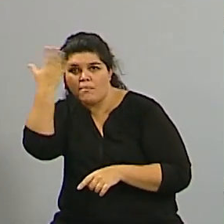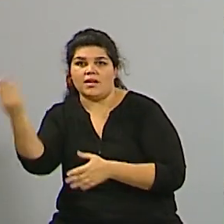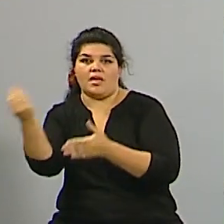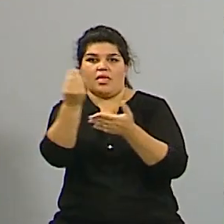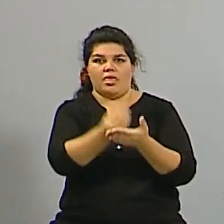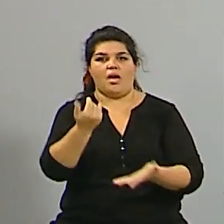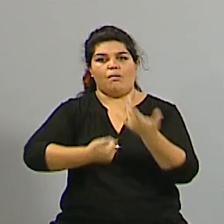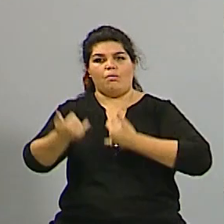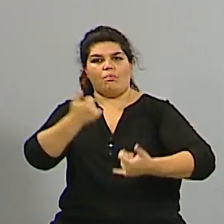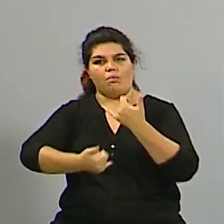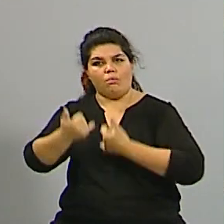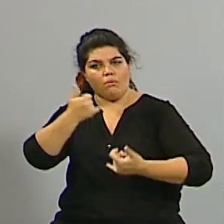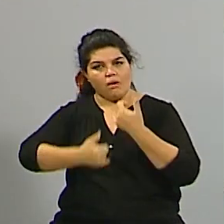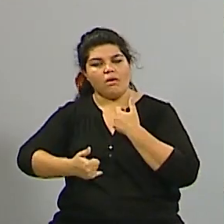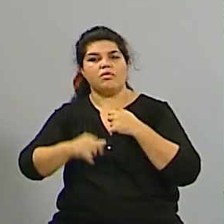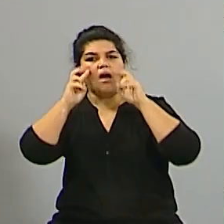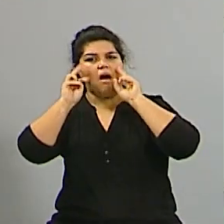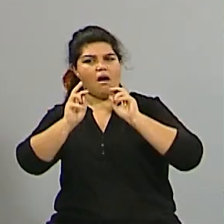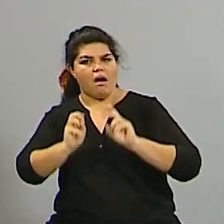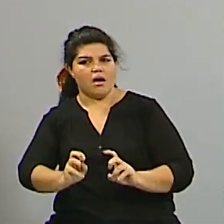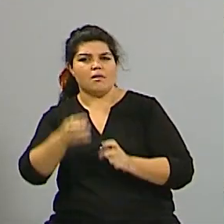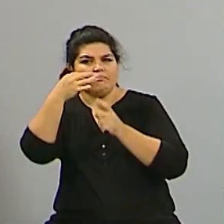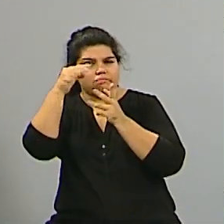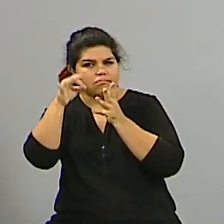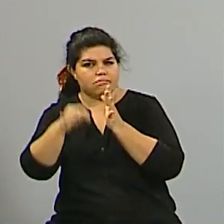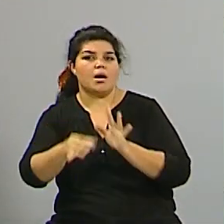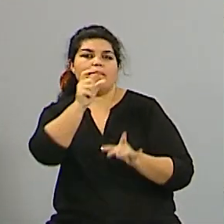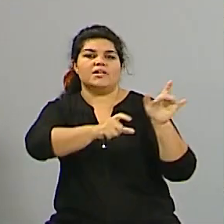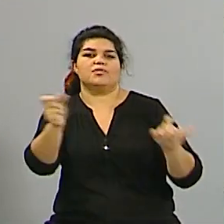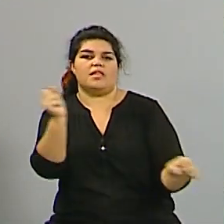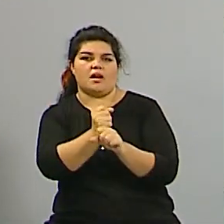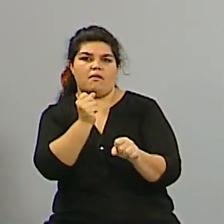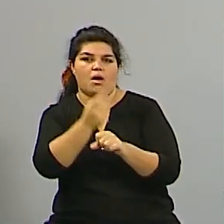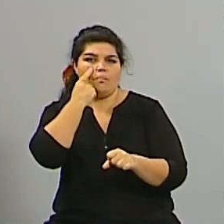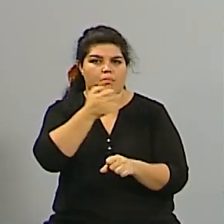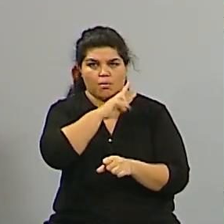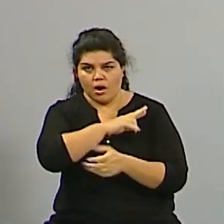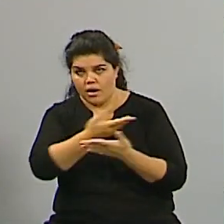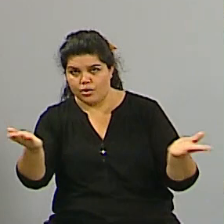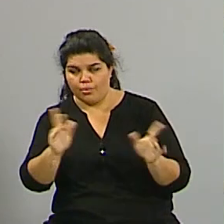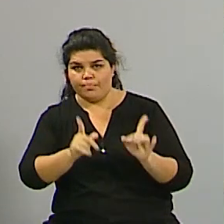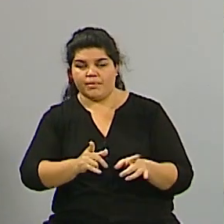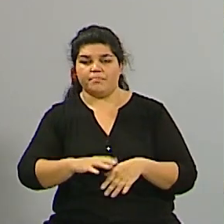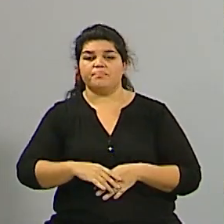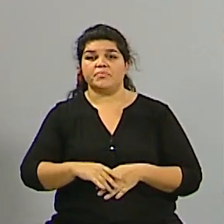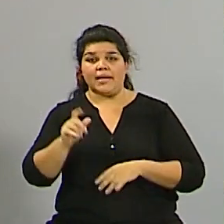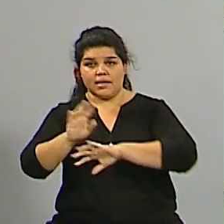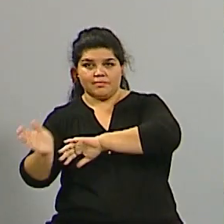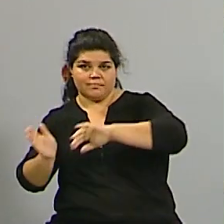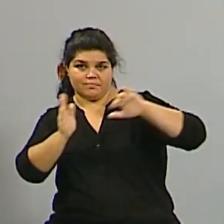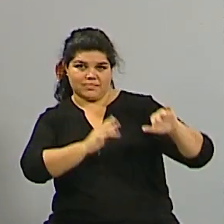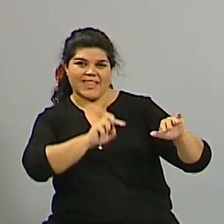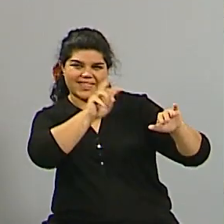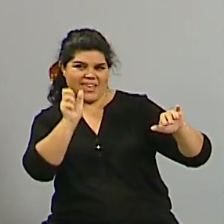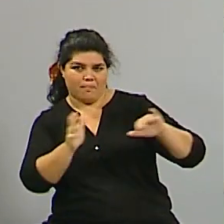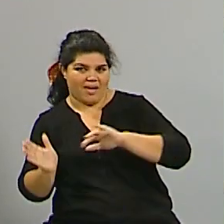su óptica analizar la situación de los trabajadores y trabajadoras de nuestro país. Pero no es de lo único que vamos a estar hablando hoy, porque también